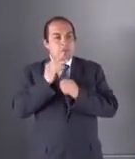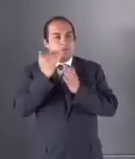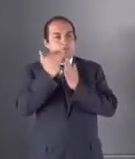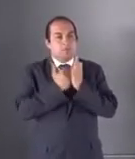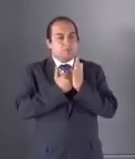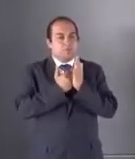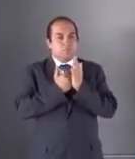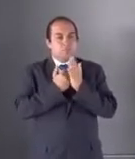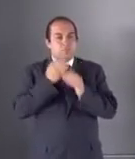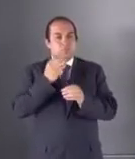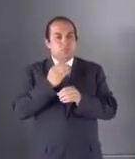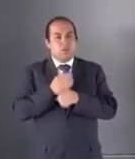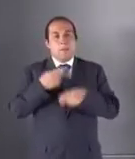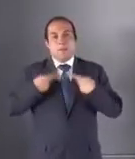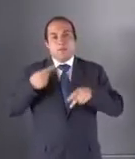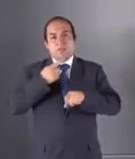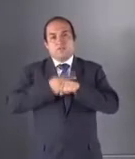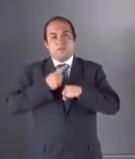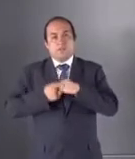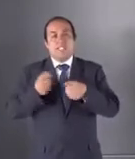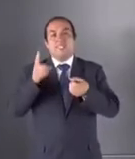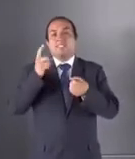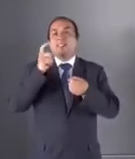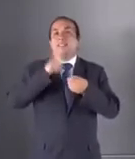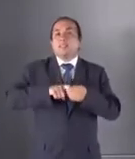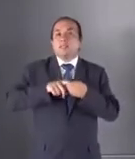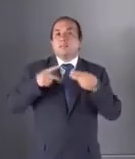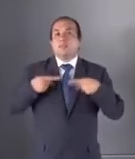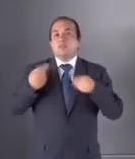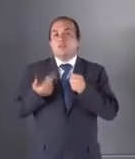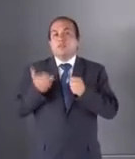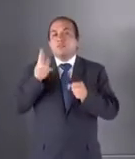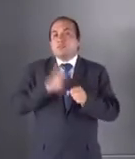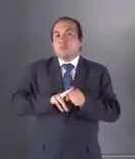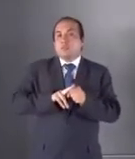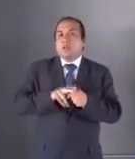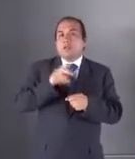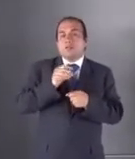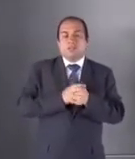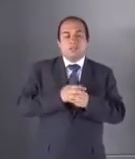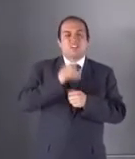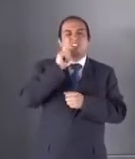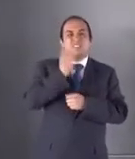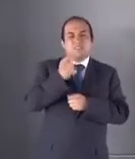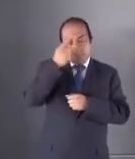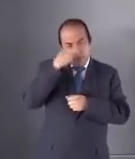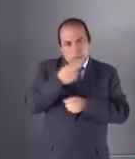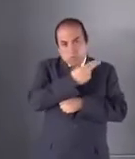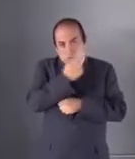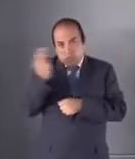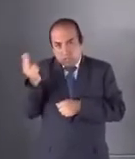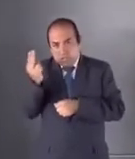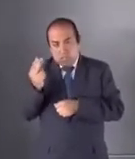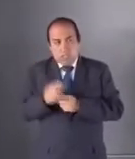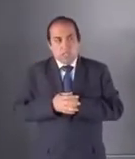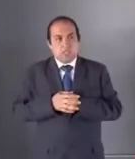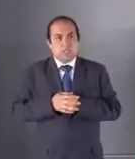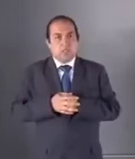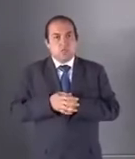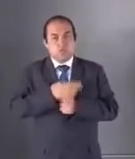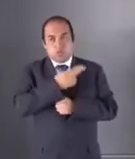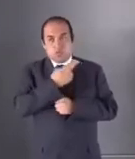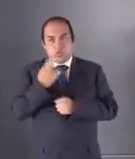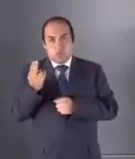ingresan nuevamente hospitalizados, etcétera. Pero ¿esto qué significa para ustedes? Y si seguirían en